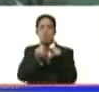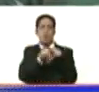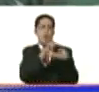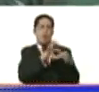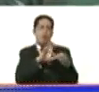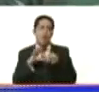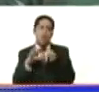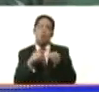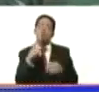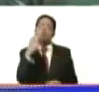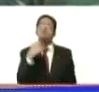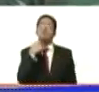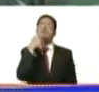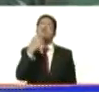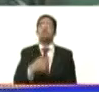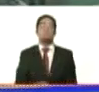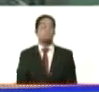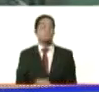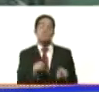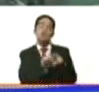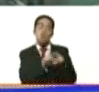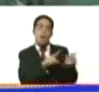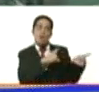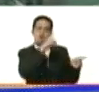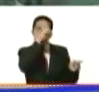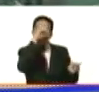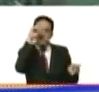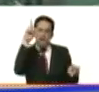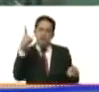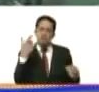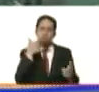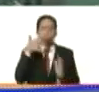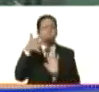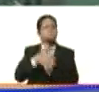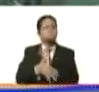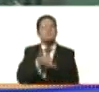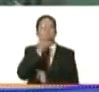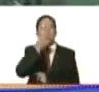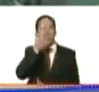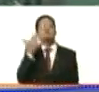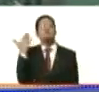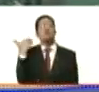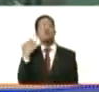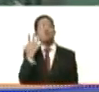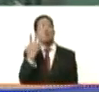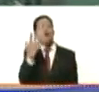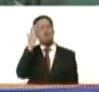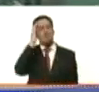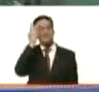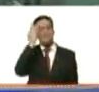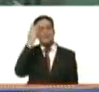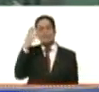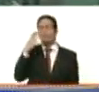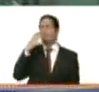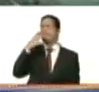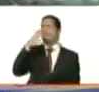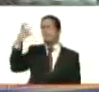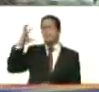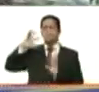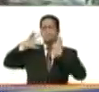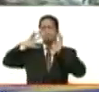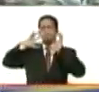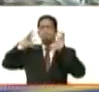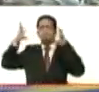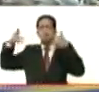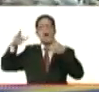El 4 de febrero, como dijo Diosdado, fue un grito de independencia nacional, de soberanía, de